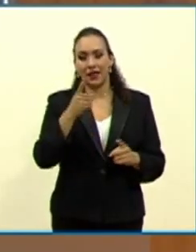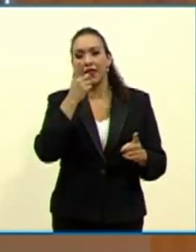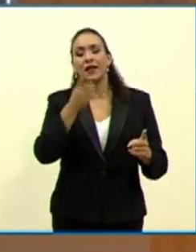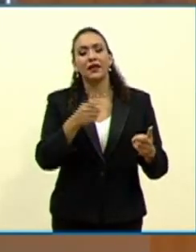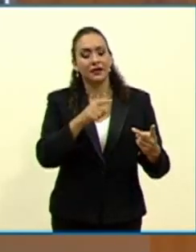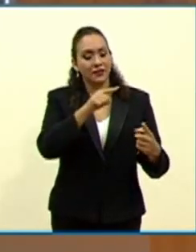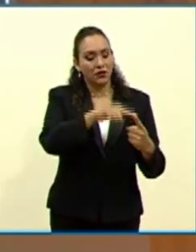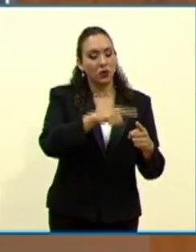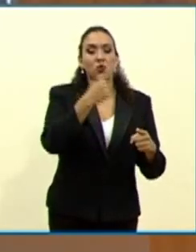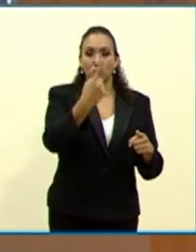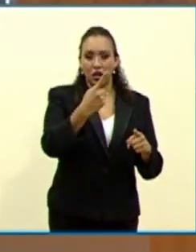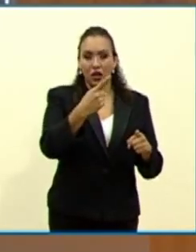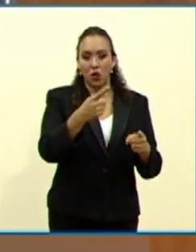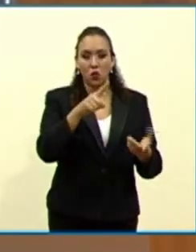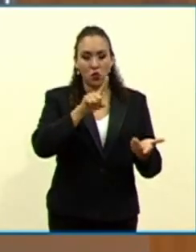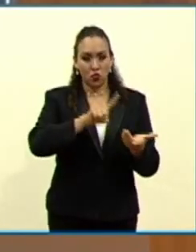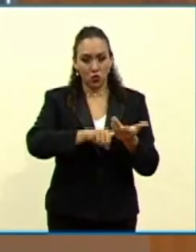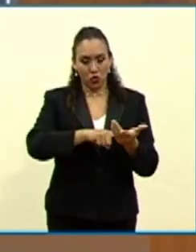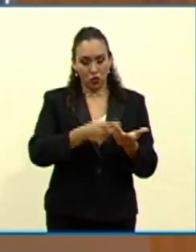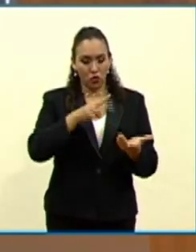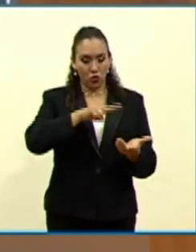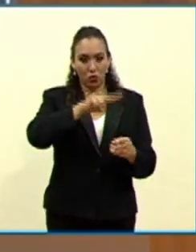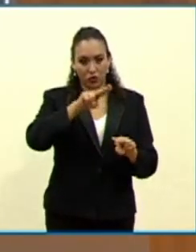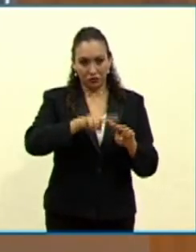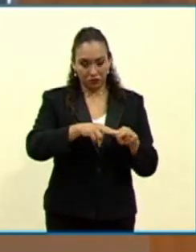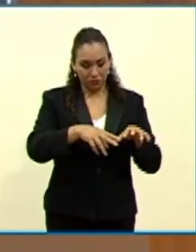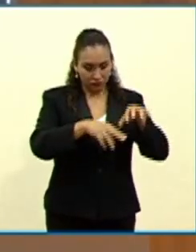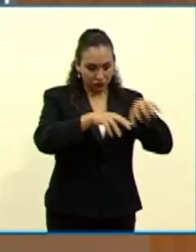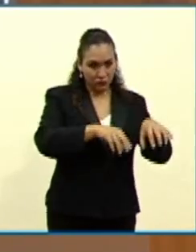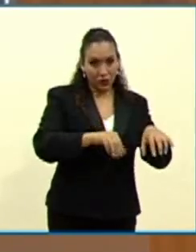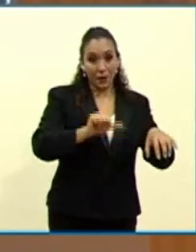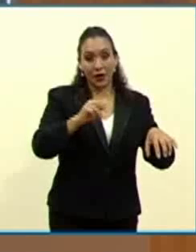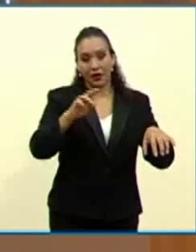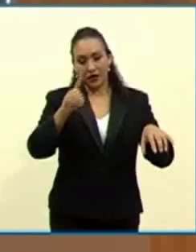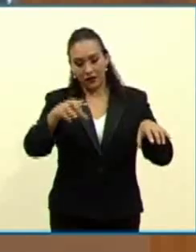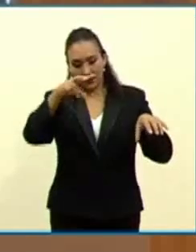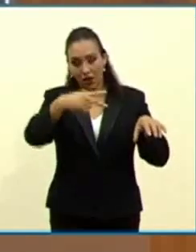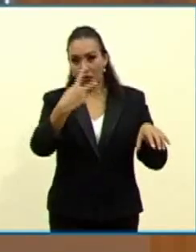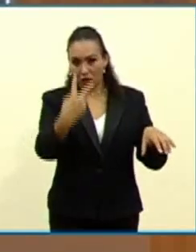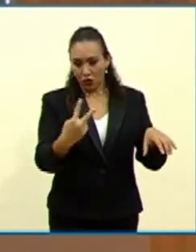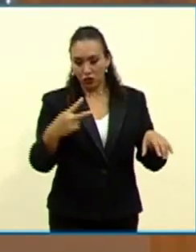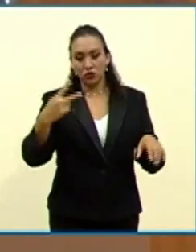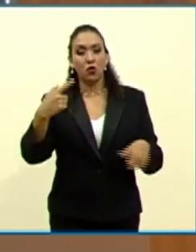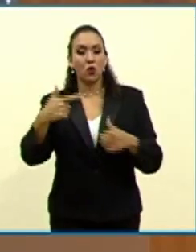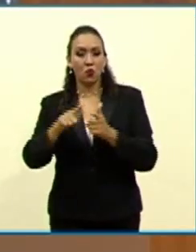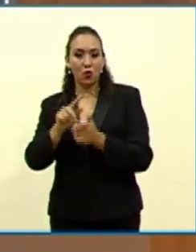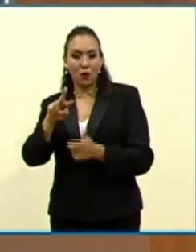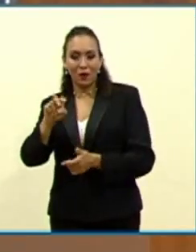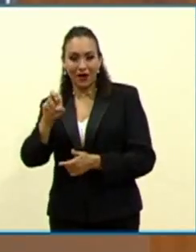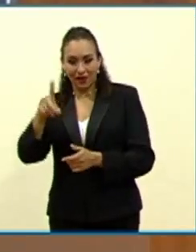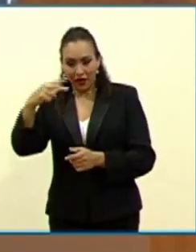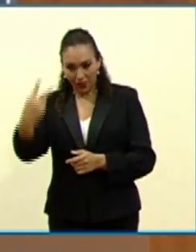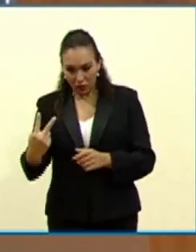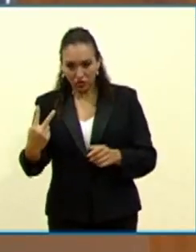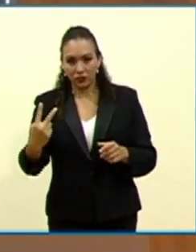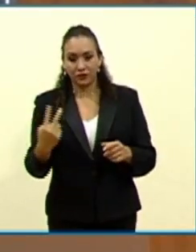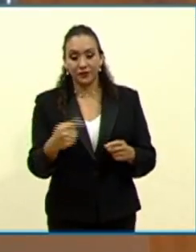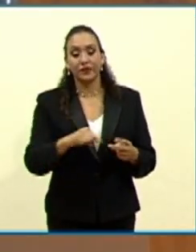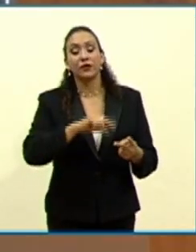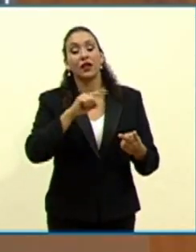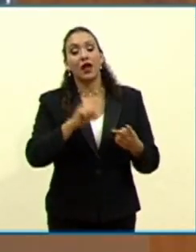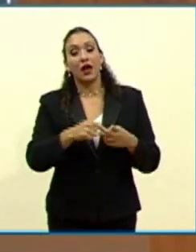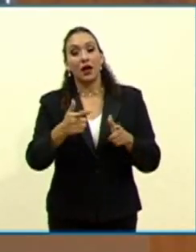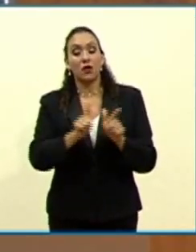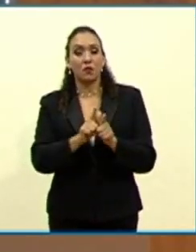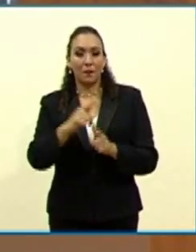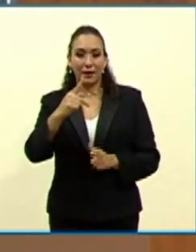corresponde una curul, al Partido Revolucionario Institucional 2, al Partido Verde Ecologista de México 2, al Partido